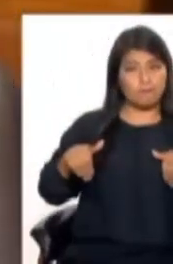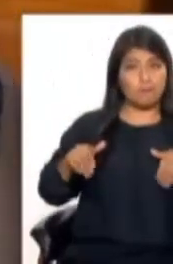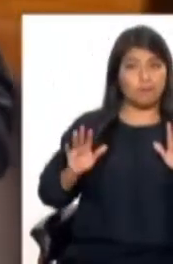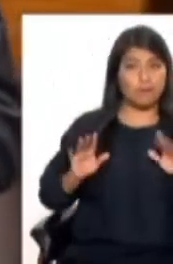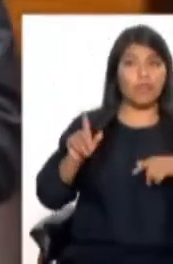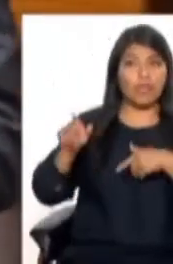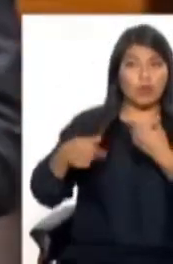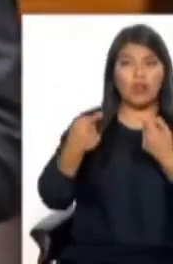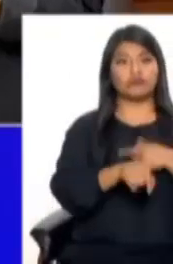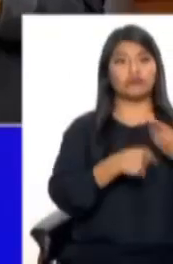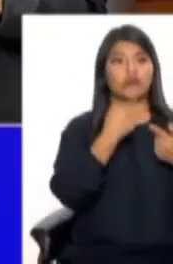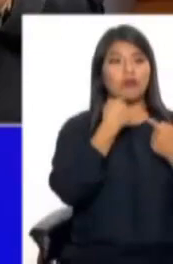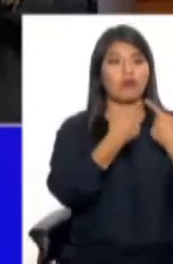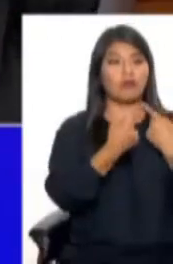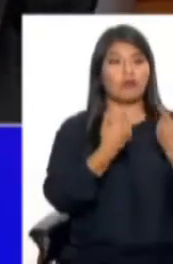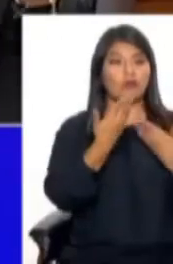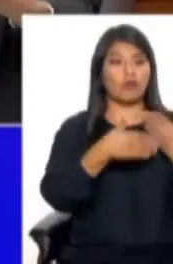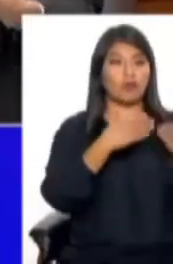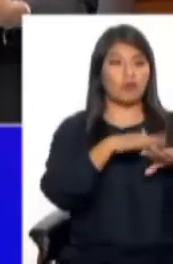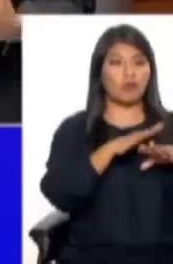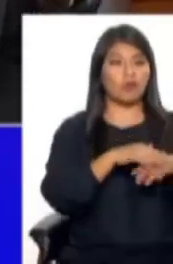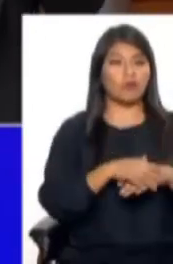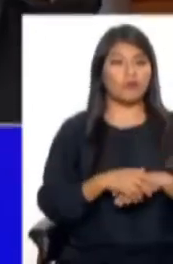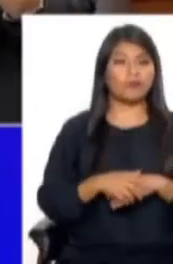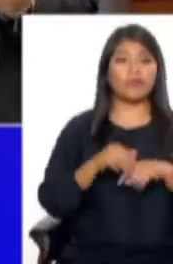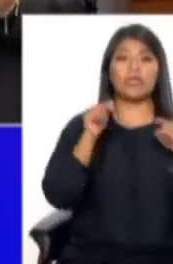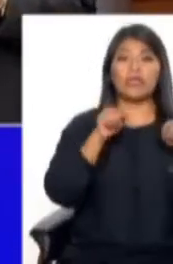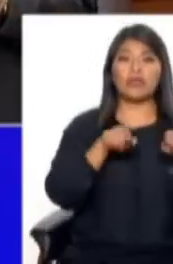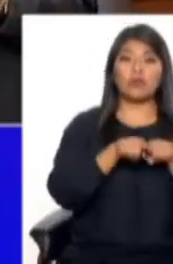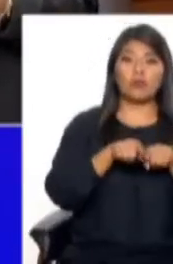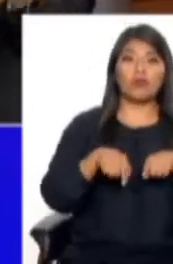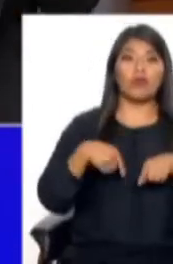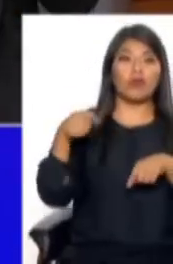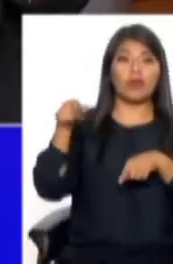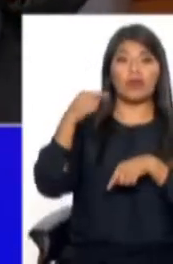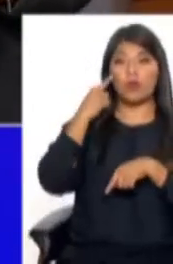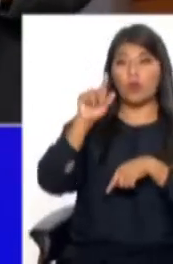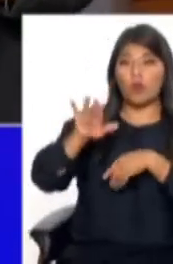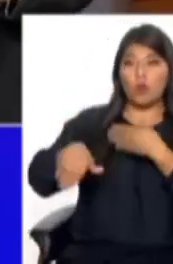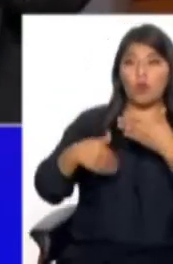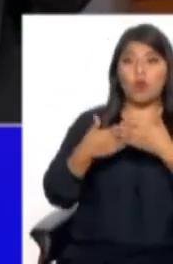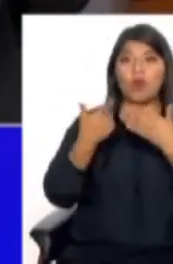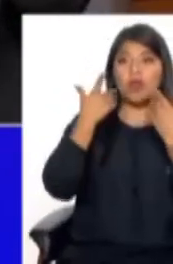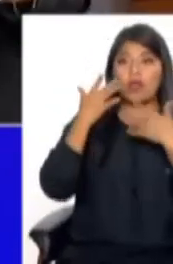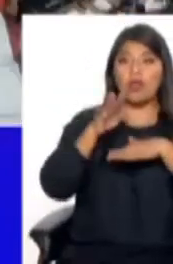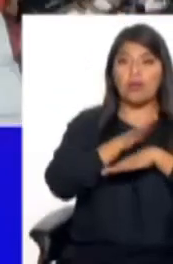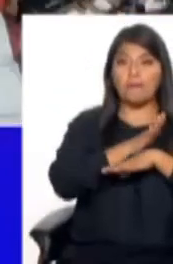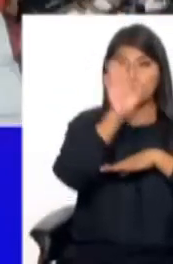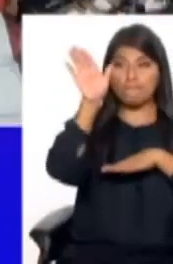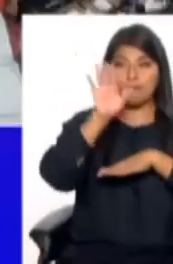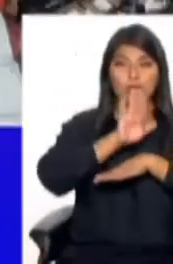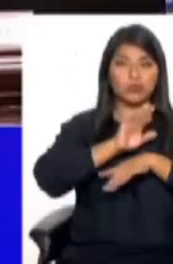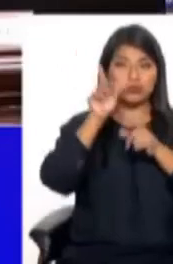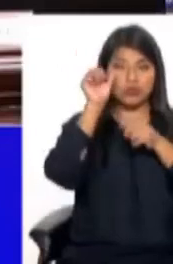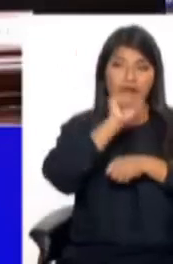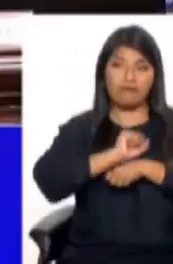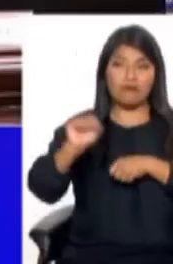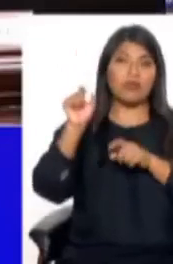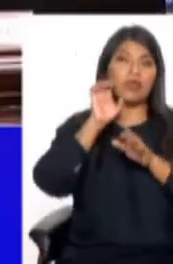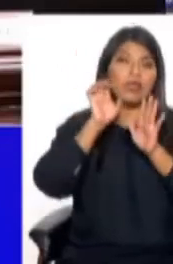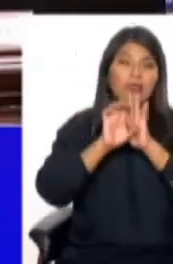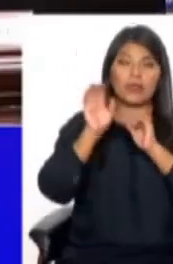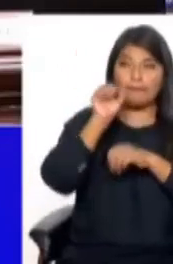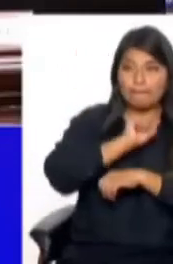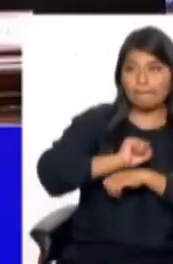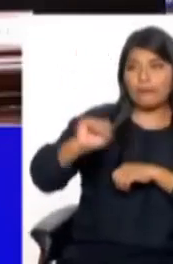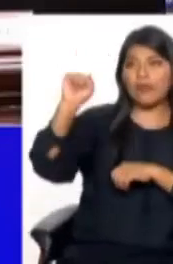viajar al Brasil, donde podrá participar en la reunión de presidentes de Estado, parte del Tratado